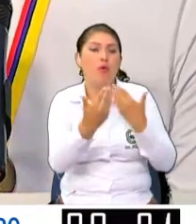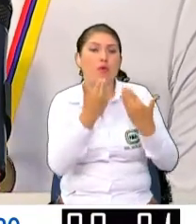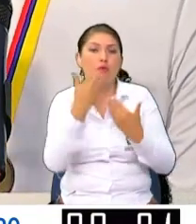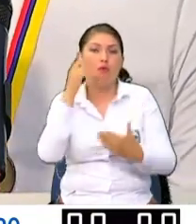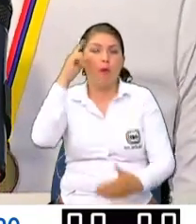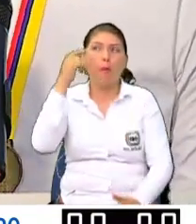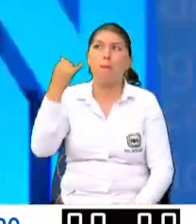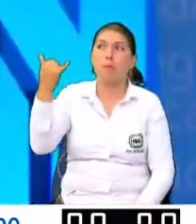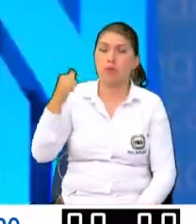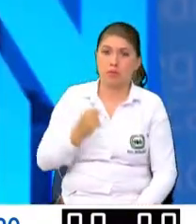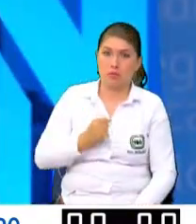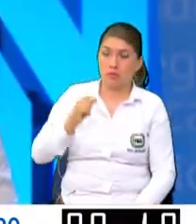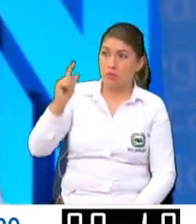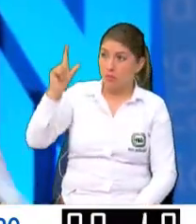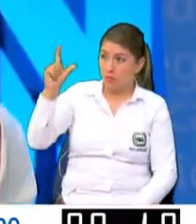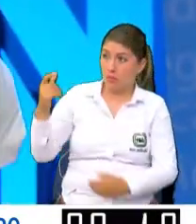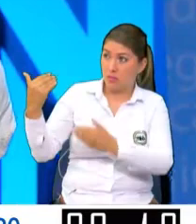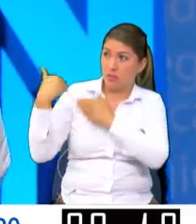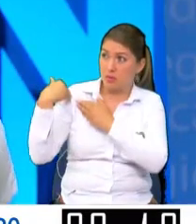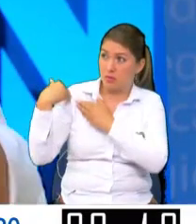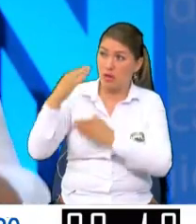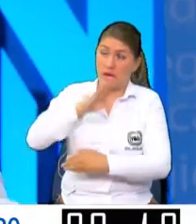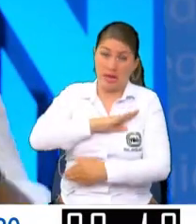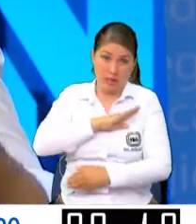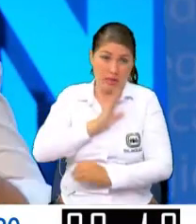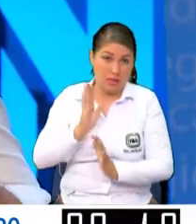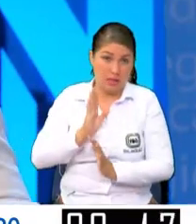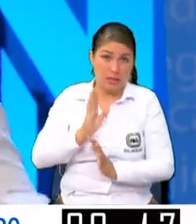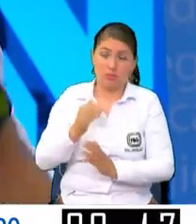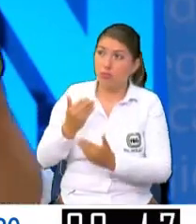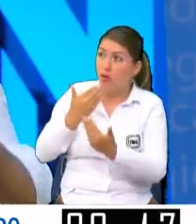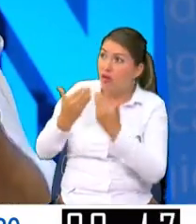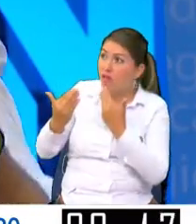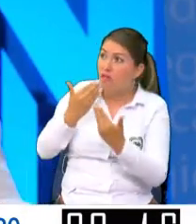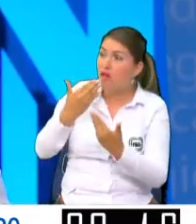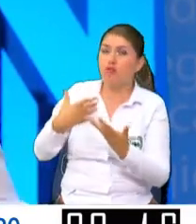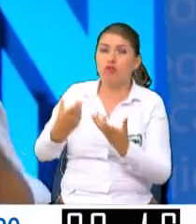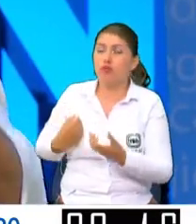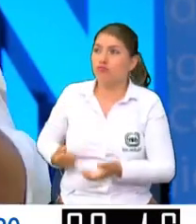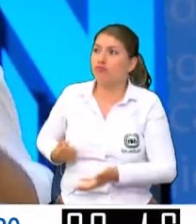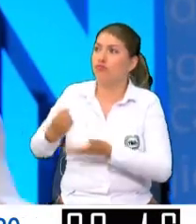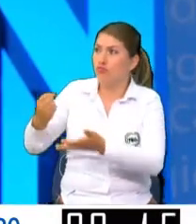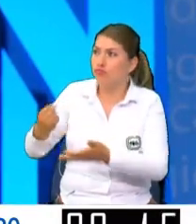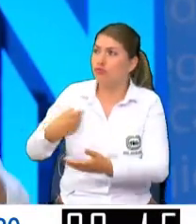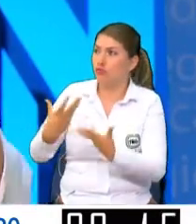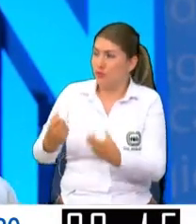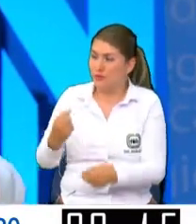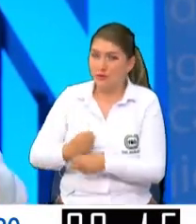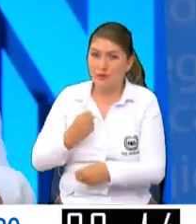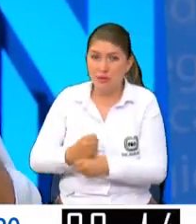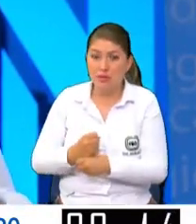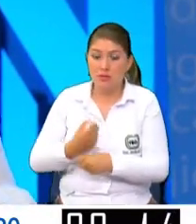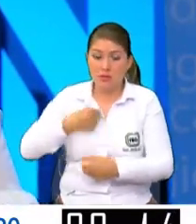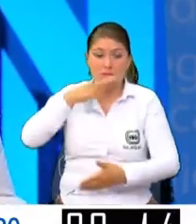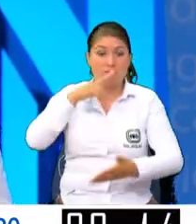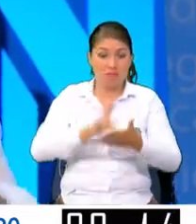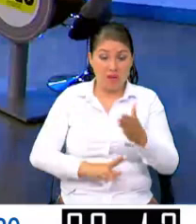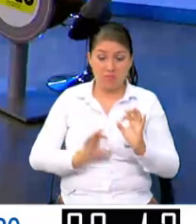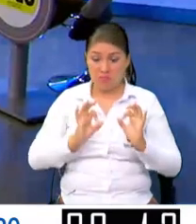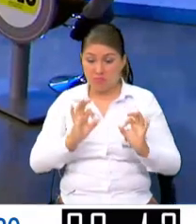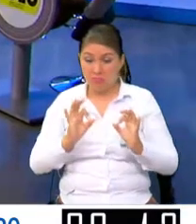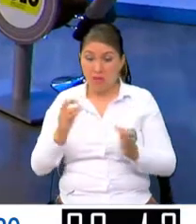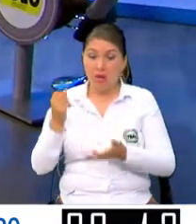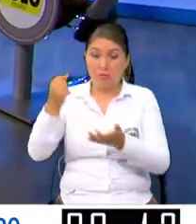gobierno que está si es el gobierno que hoy está la alcaldía me genera confianza yo quiero invertir yo quiero trabajar sin mis impuestos son bien